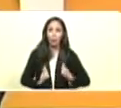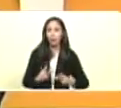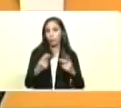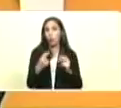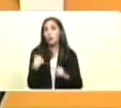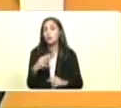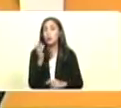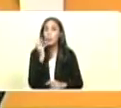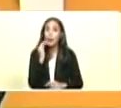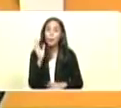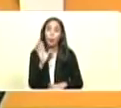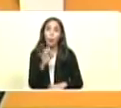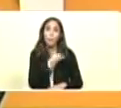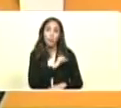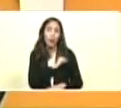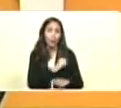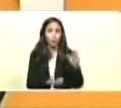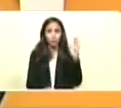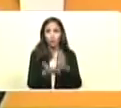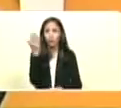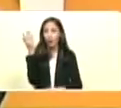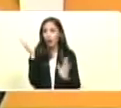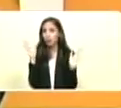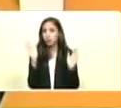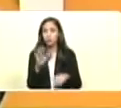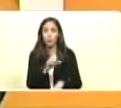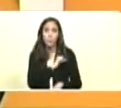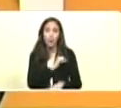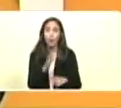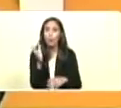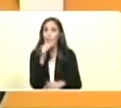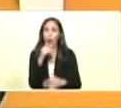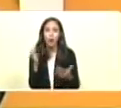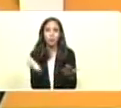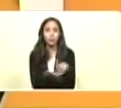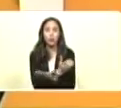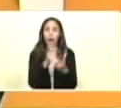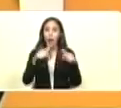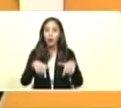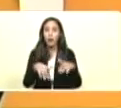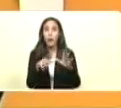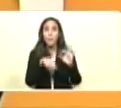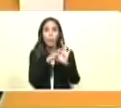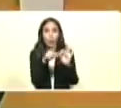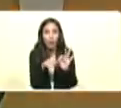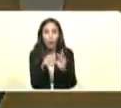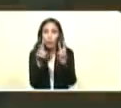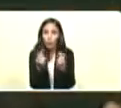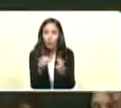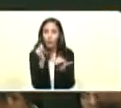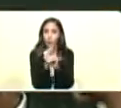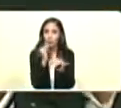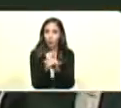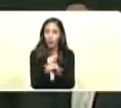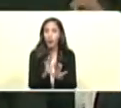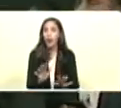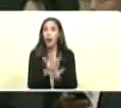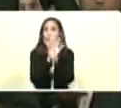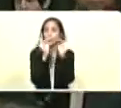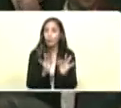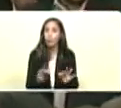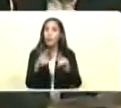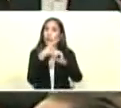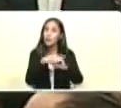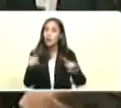compadre. Porque aquí llegó el Petro y las cosas se tienen que hacer de otra manera, de nueva manera. Un nuevo